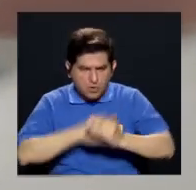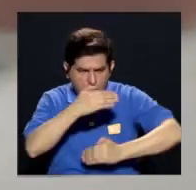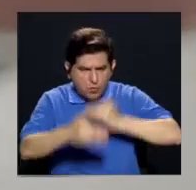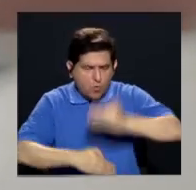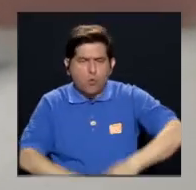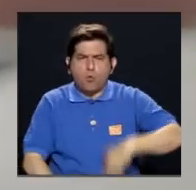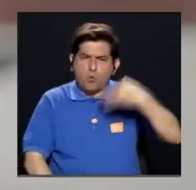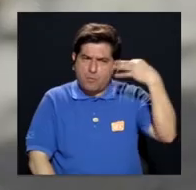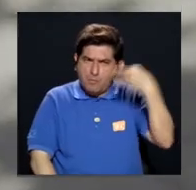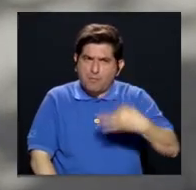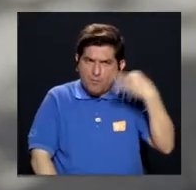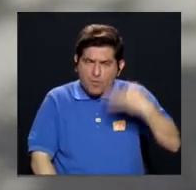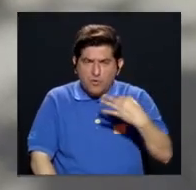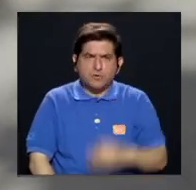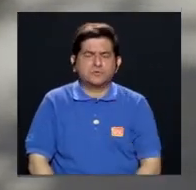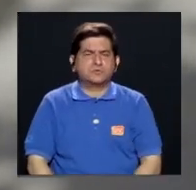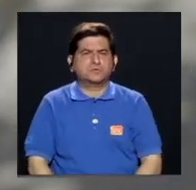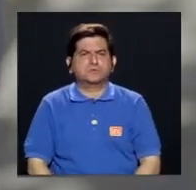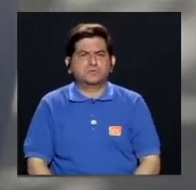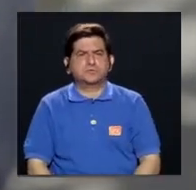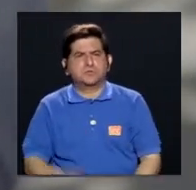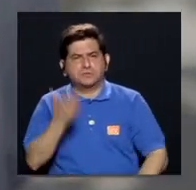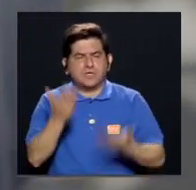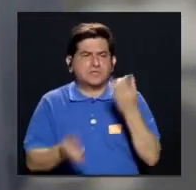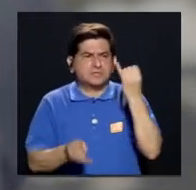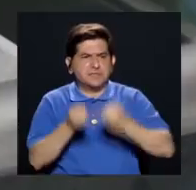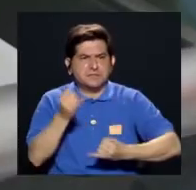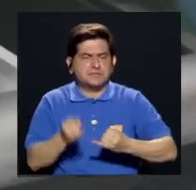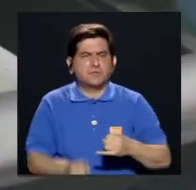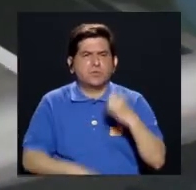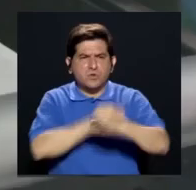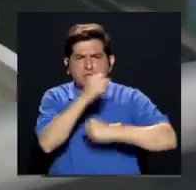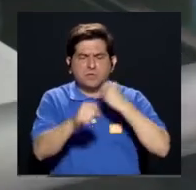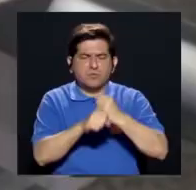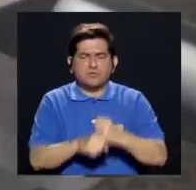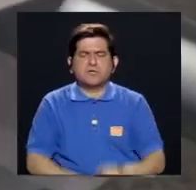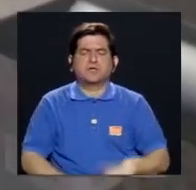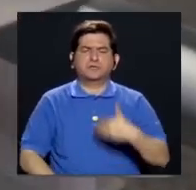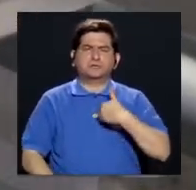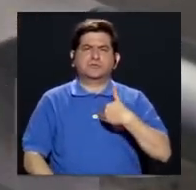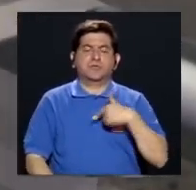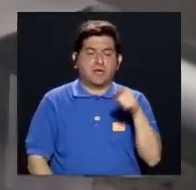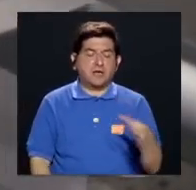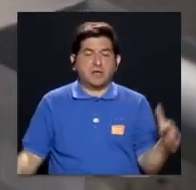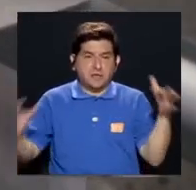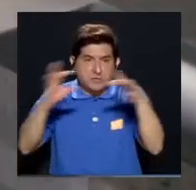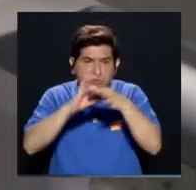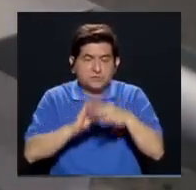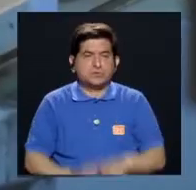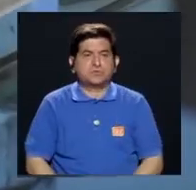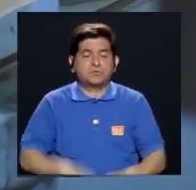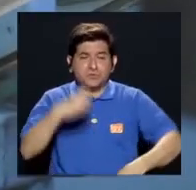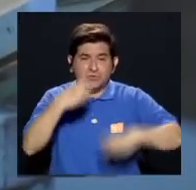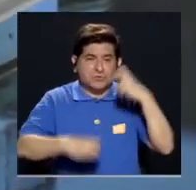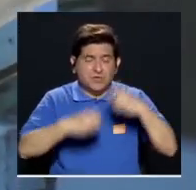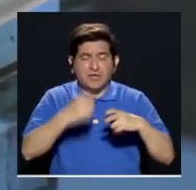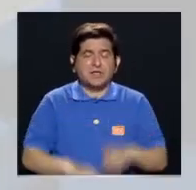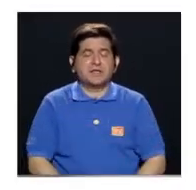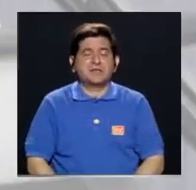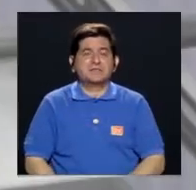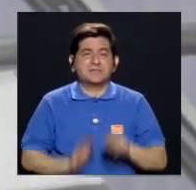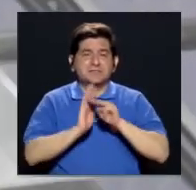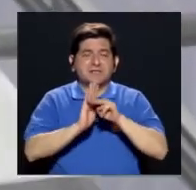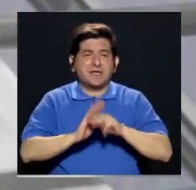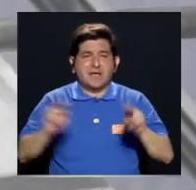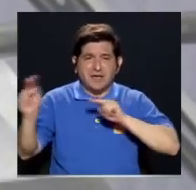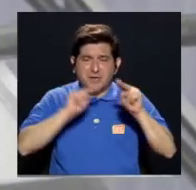consolidación más sólidos que ha tenido en los últimos años y que además eso coincide con una crisis del modelo de negocio de la prensa. Es